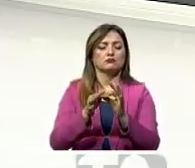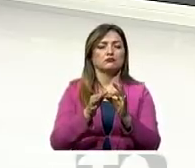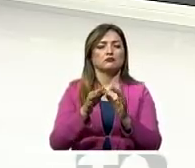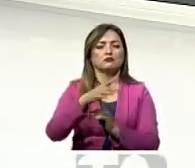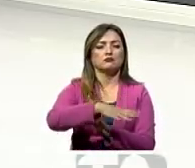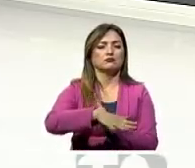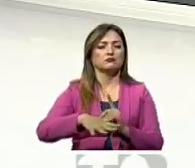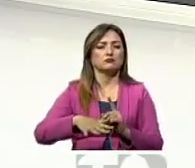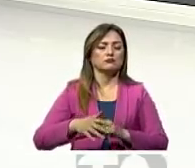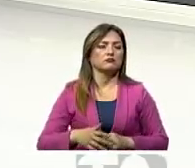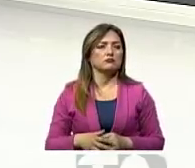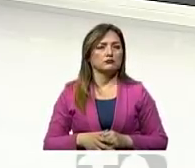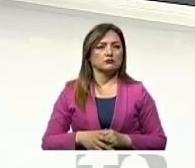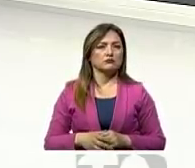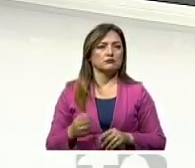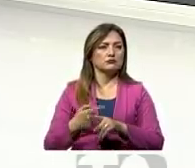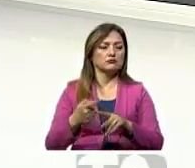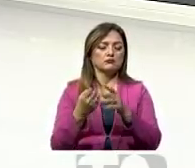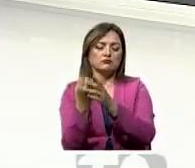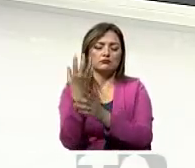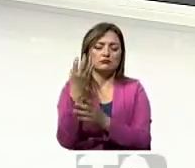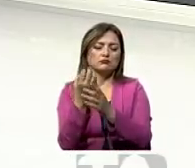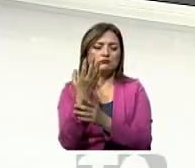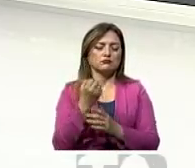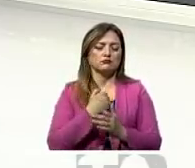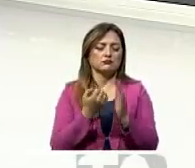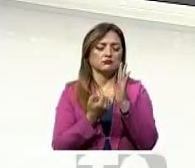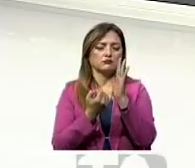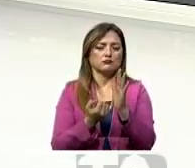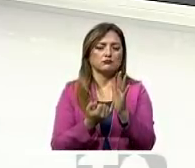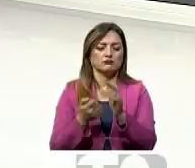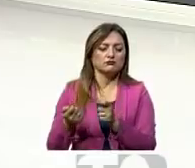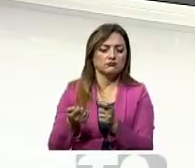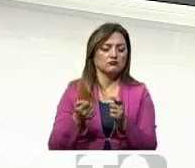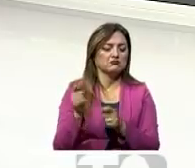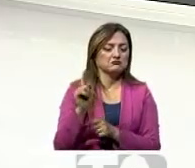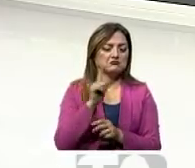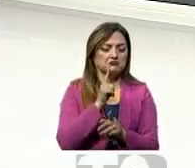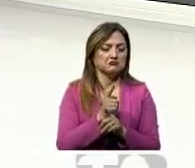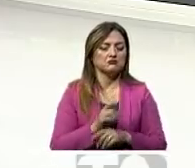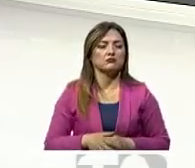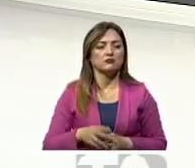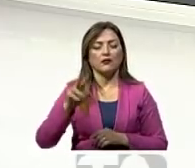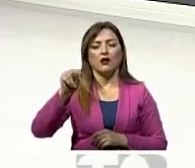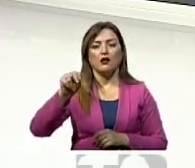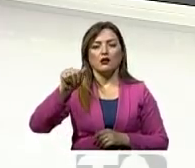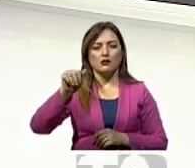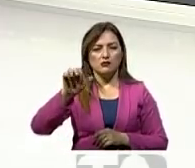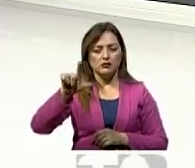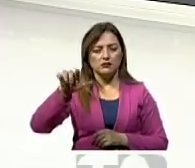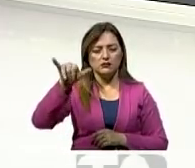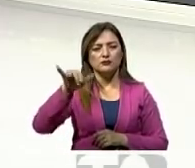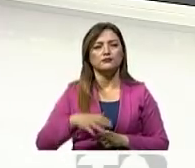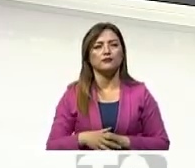ambiental. Aquí hay varias especies endémicas y es por eso que no se le ha dado mantenimiento. Natalie Jiménez se encuentra en el